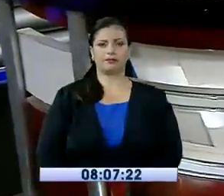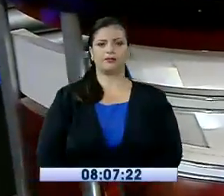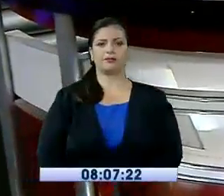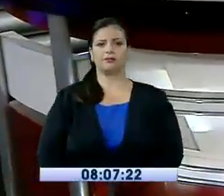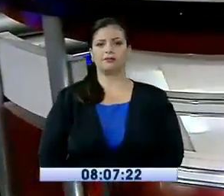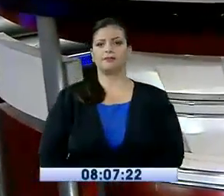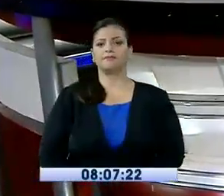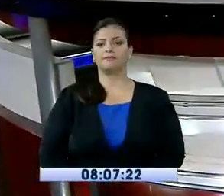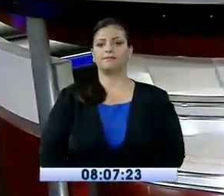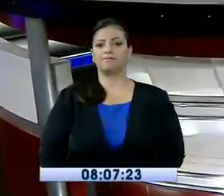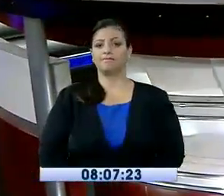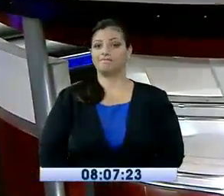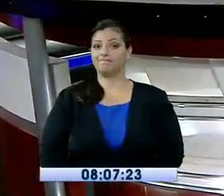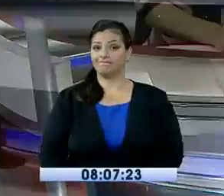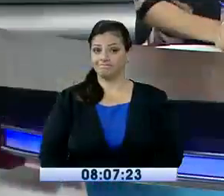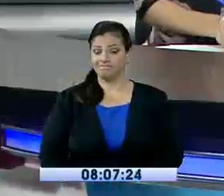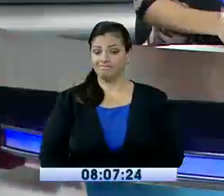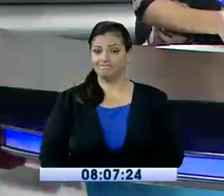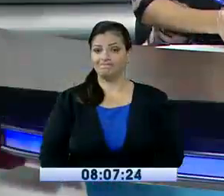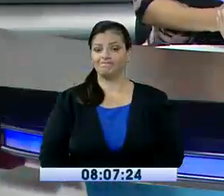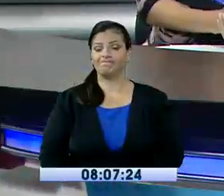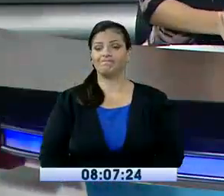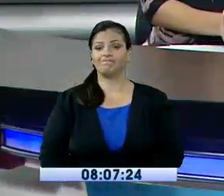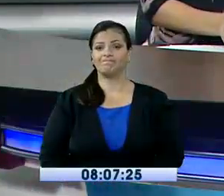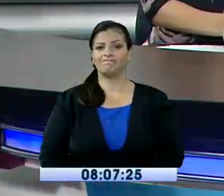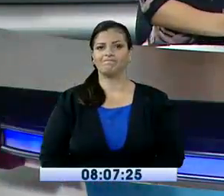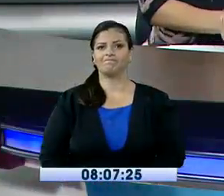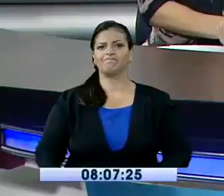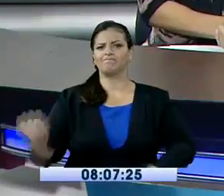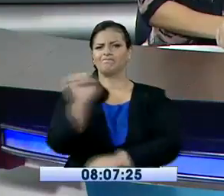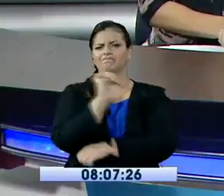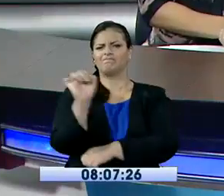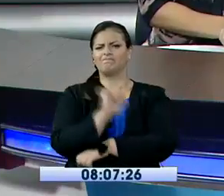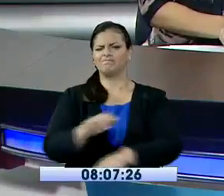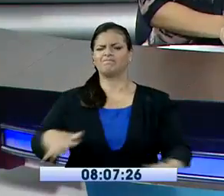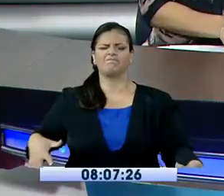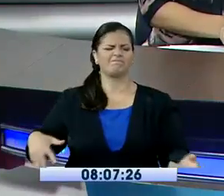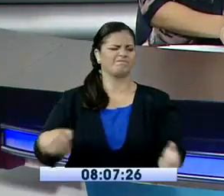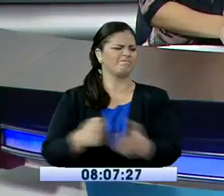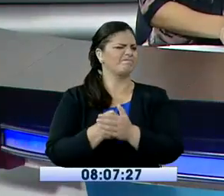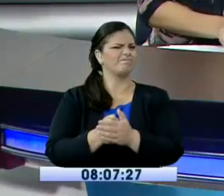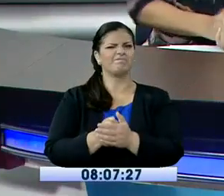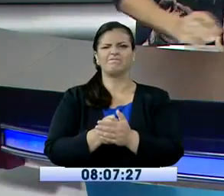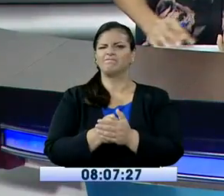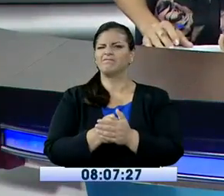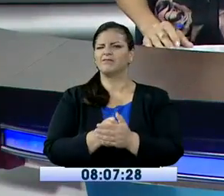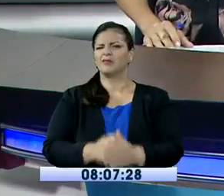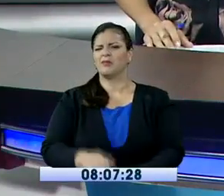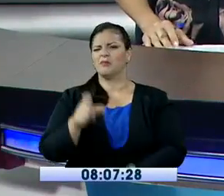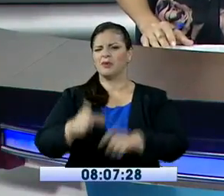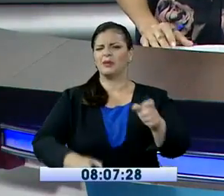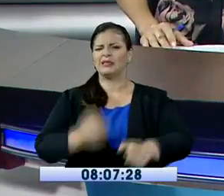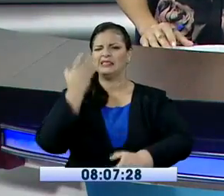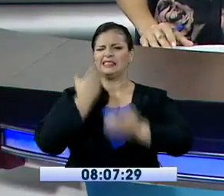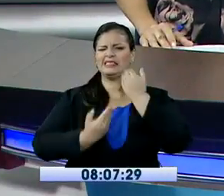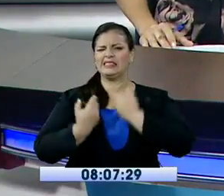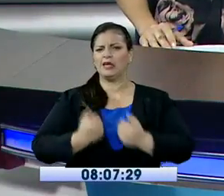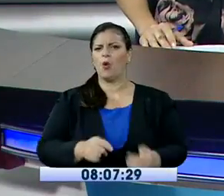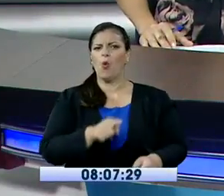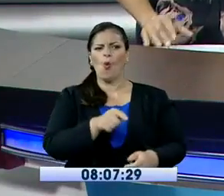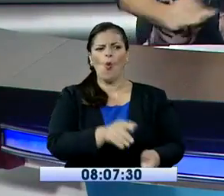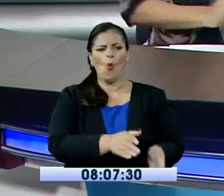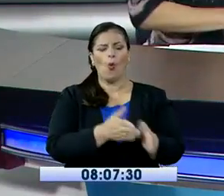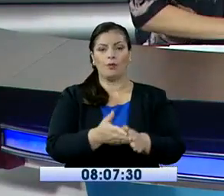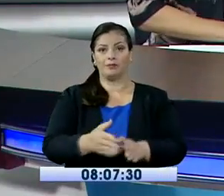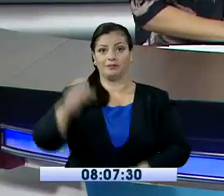El irrespeto a las normas de tránsito continúa generando accidentes y provocando muertos y heridos. Las cámaras de la Corporación para la Seguridad